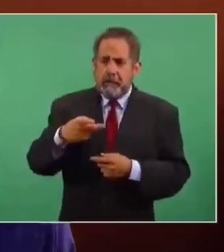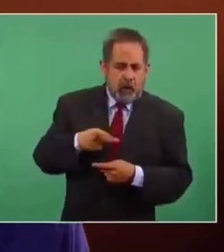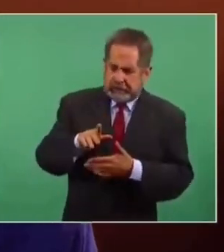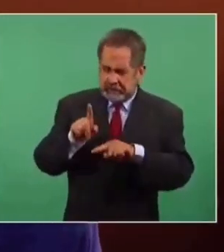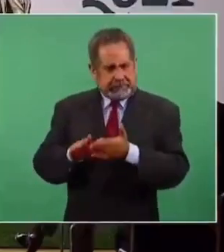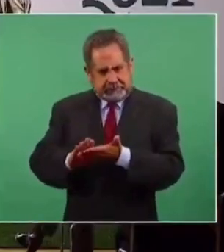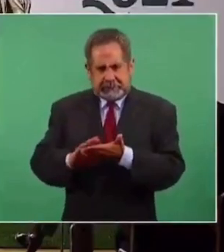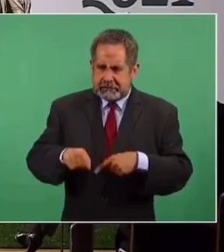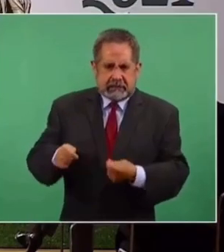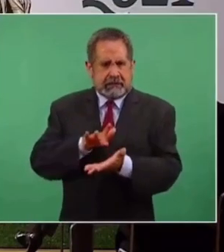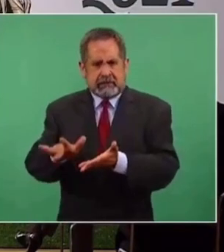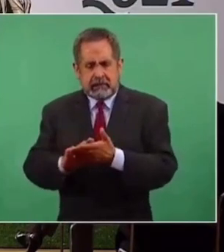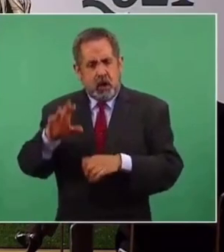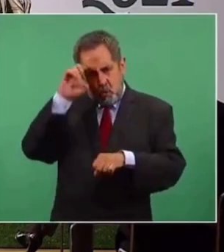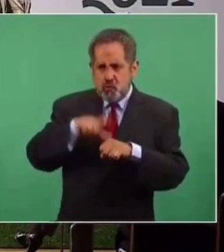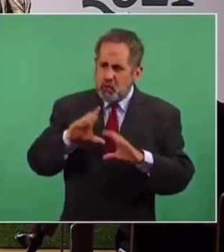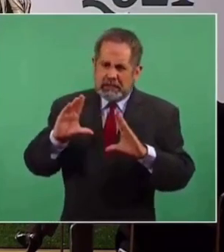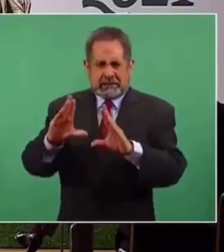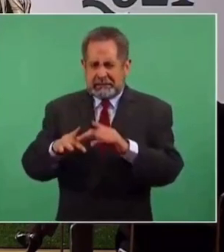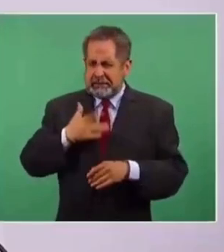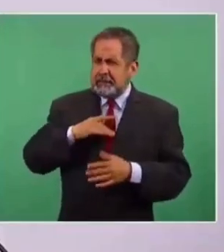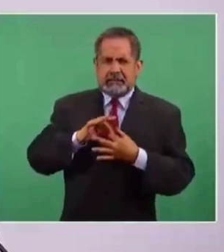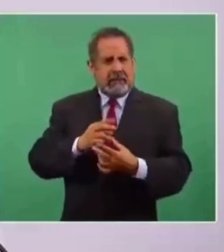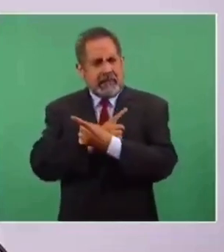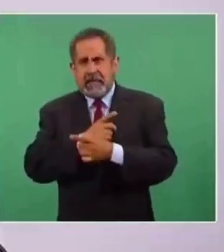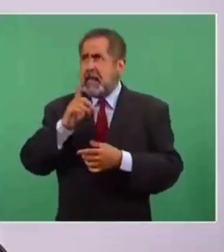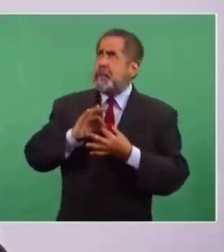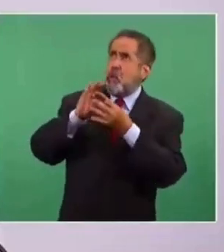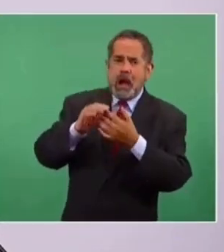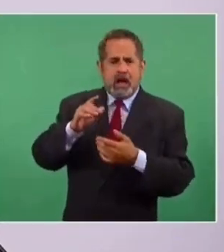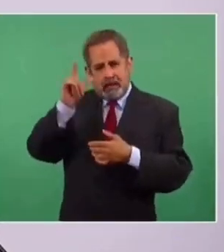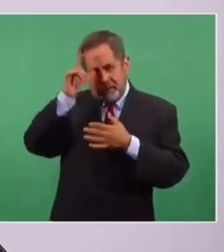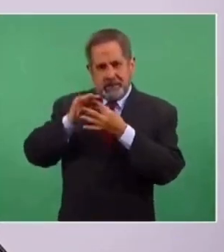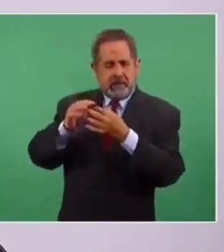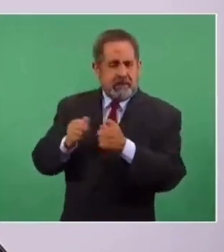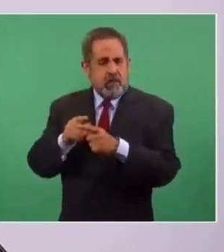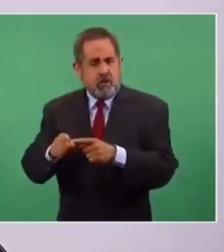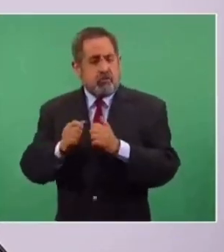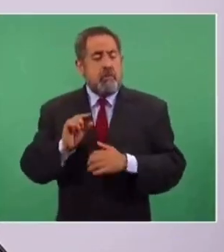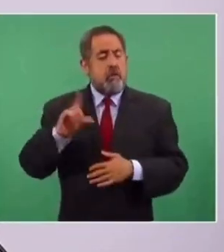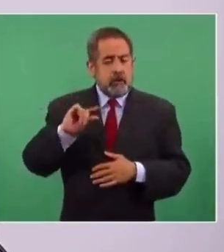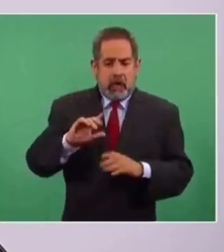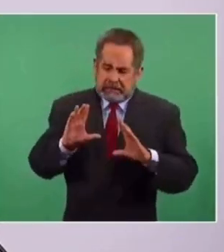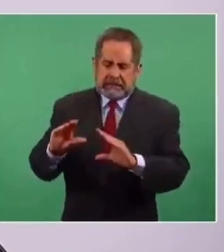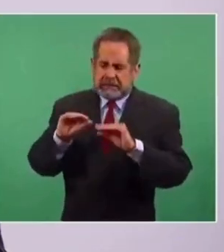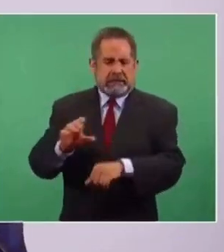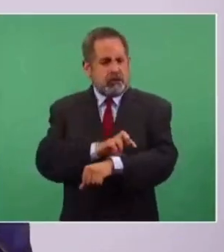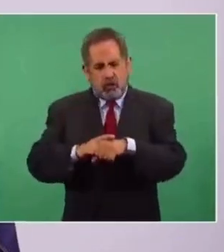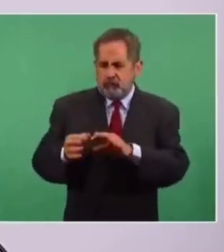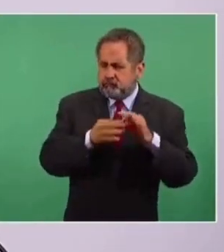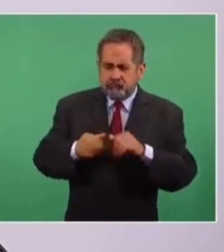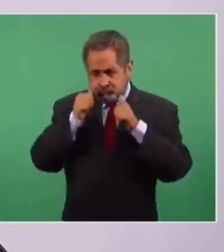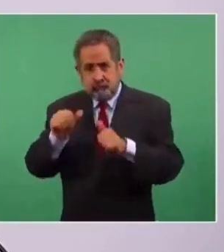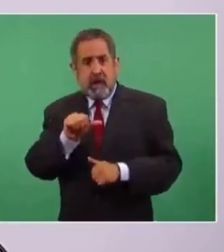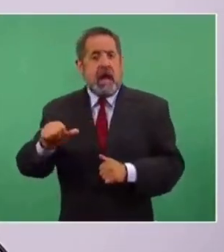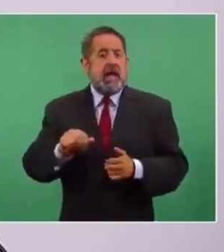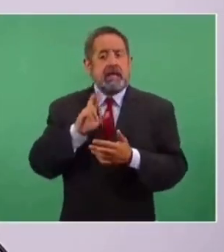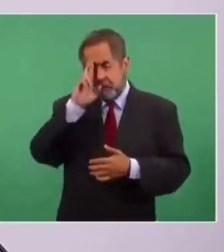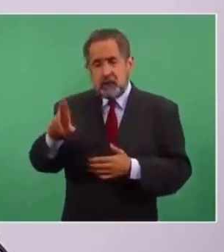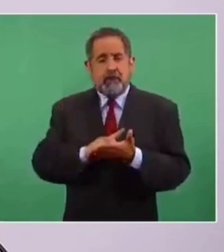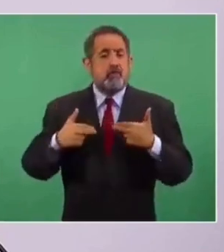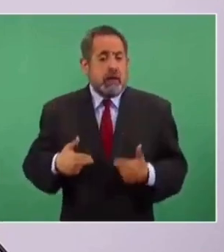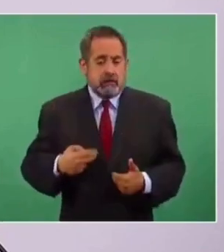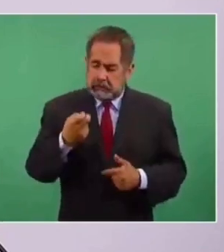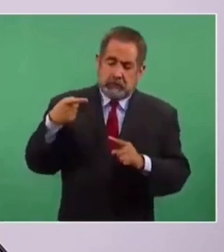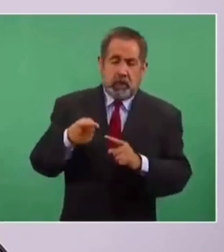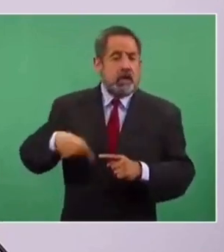pobreza, fortaleciendo valores culturales, morales y espirituales, y también, desde luego, actuando con profesionalismo, perseverancia, coordinación y respeto a los derechos humanos para